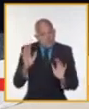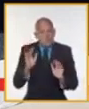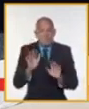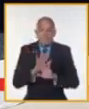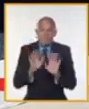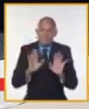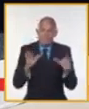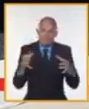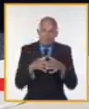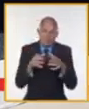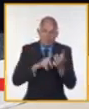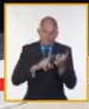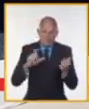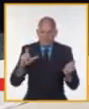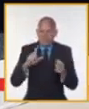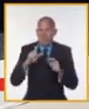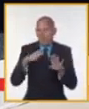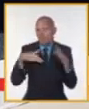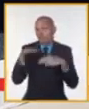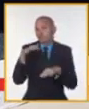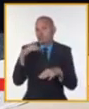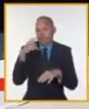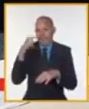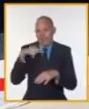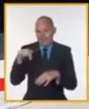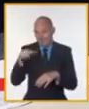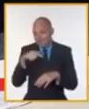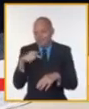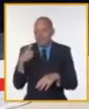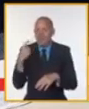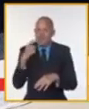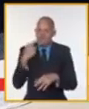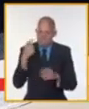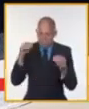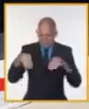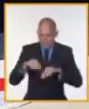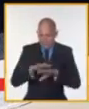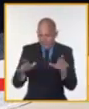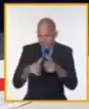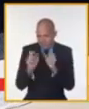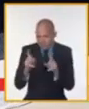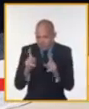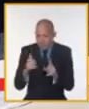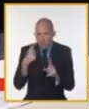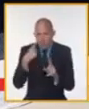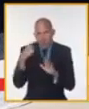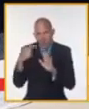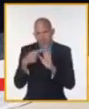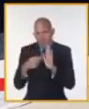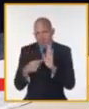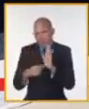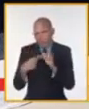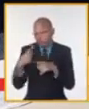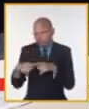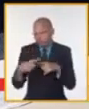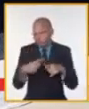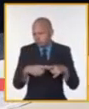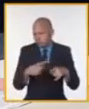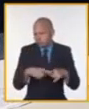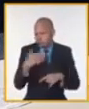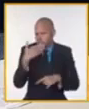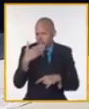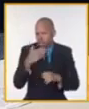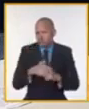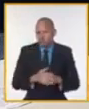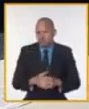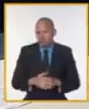principales asuntos de la vida económica, política y social de nuestro país. Importante reconocer el vínculo